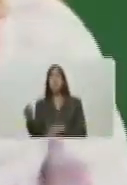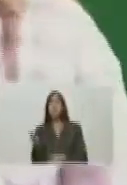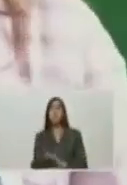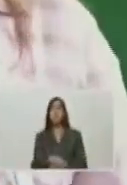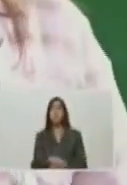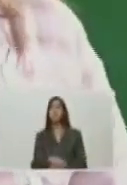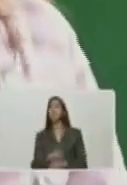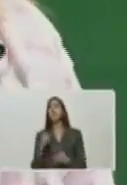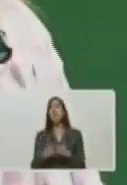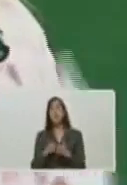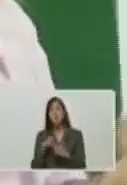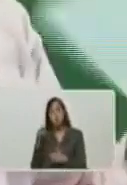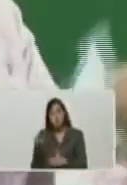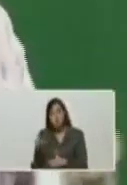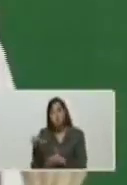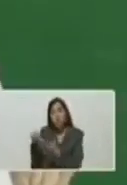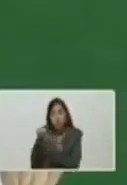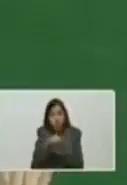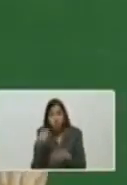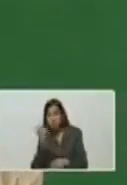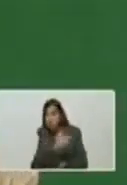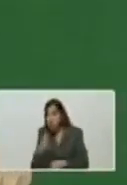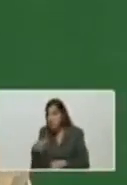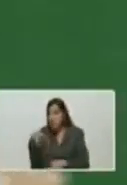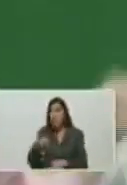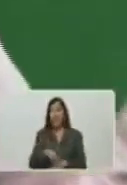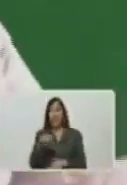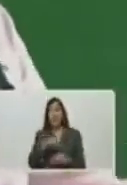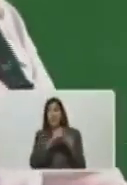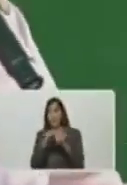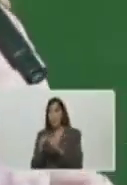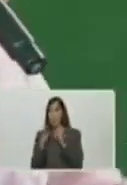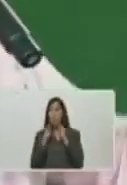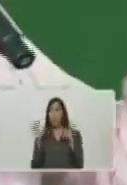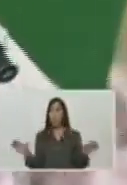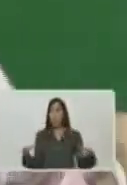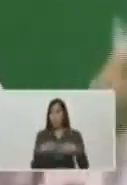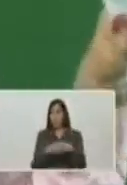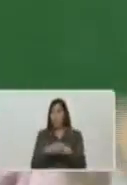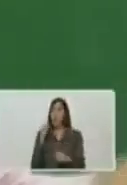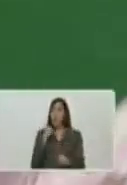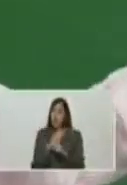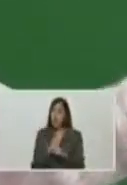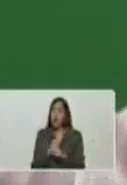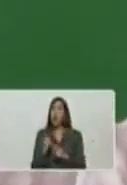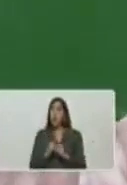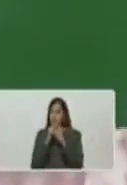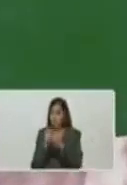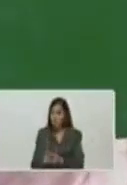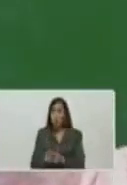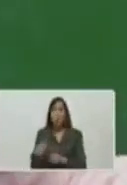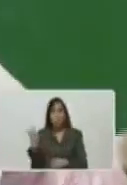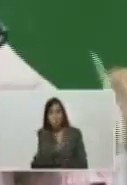60 niños que usted tiene que ubicar. Aquí hay consejos comunales, ¿verdad? Aquí hay comuna. Usted los nombre, los niños, envíeselo al consejo comunal,